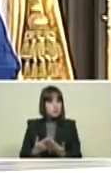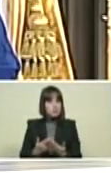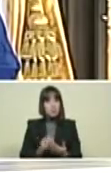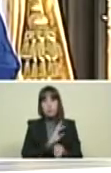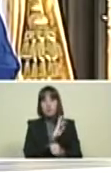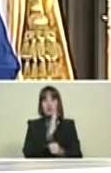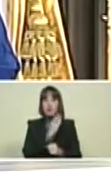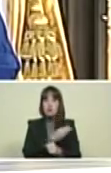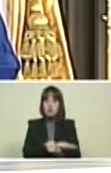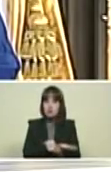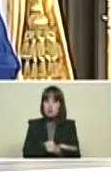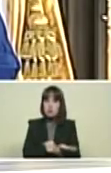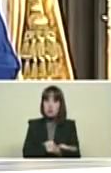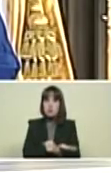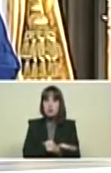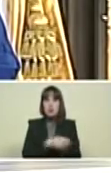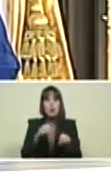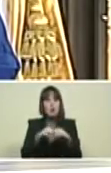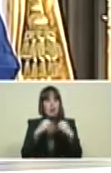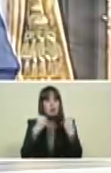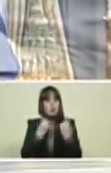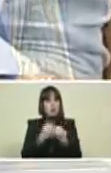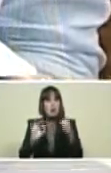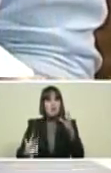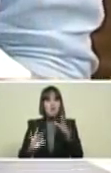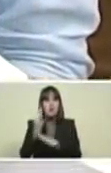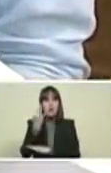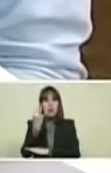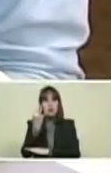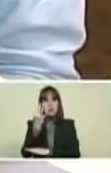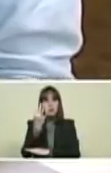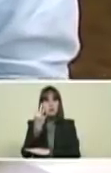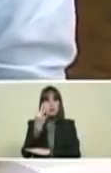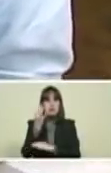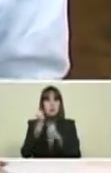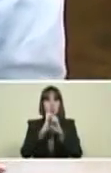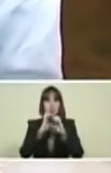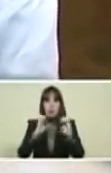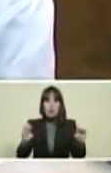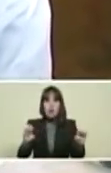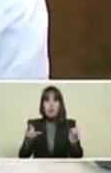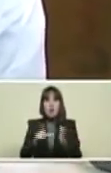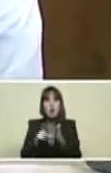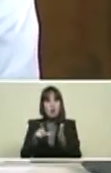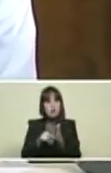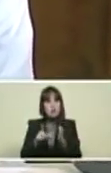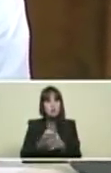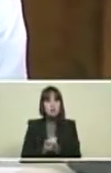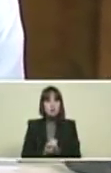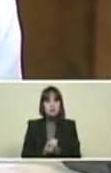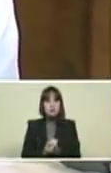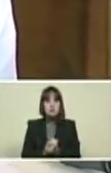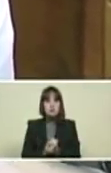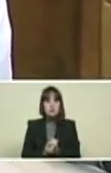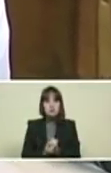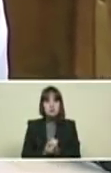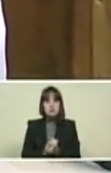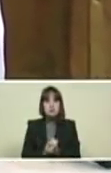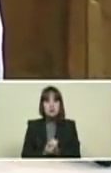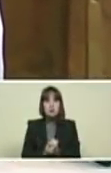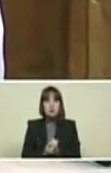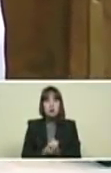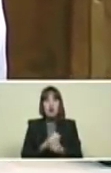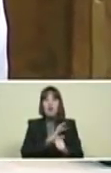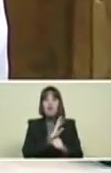fortalecer la organización de la Federación de Estudiantes de Educación Media, la FEBEP, a fortalecer